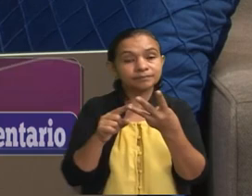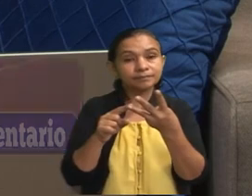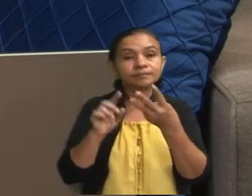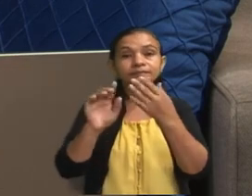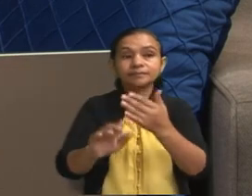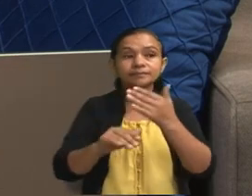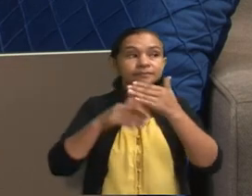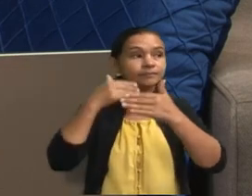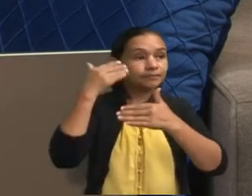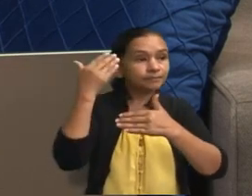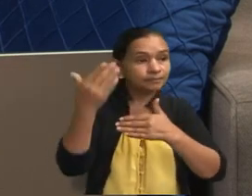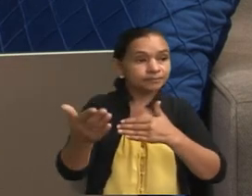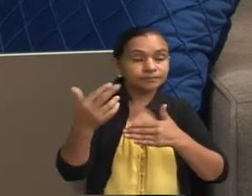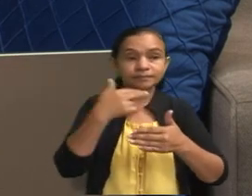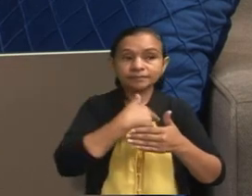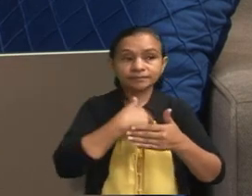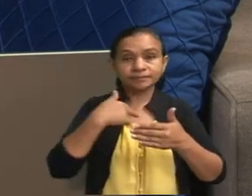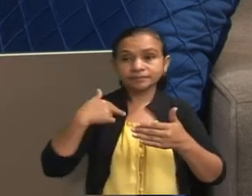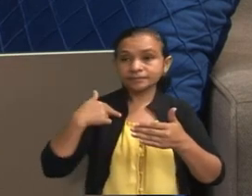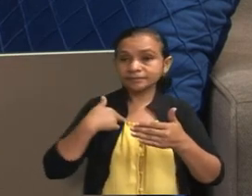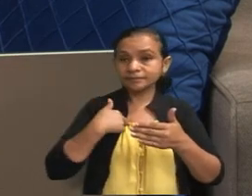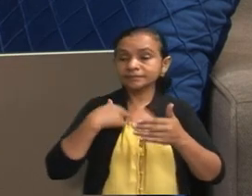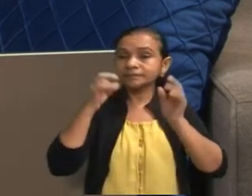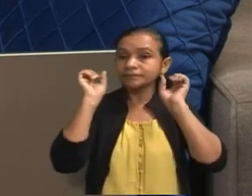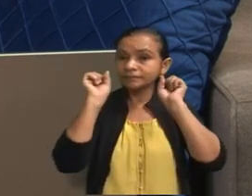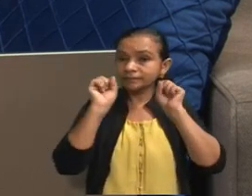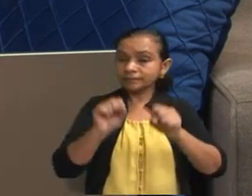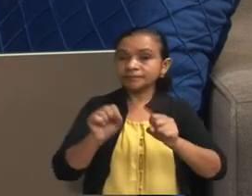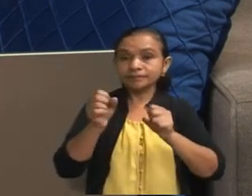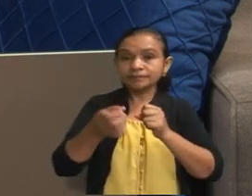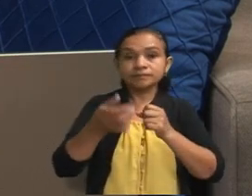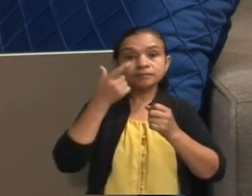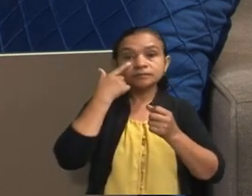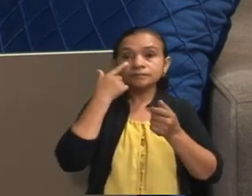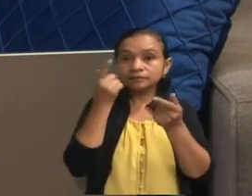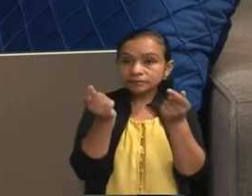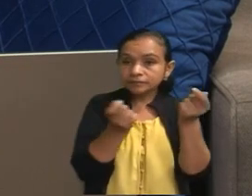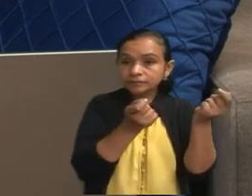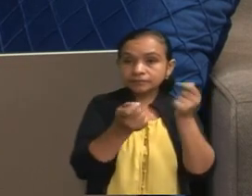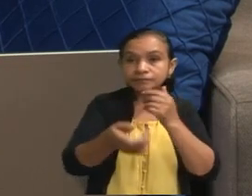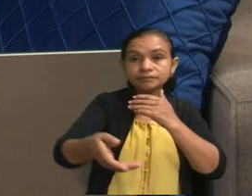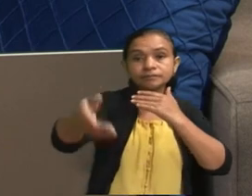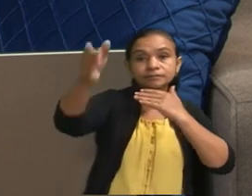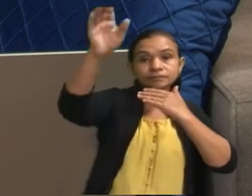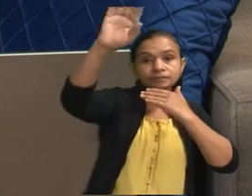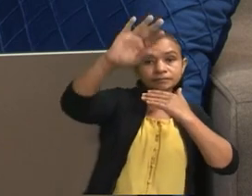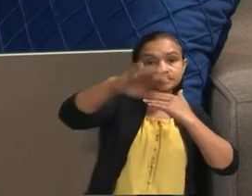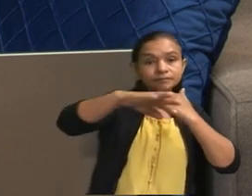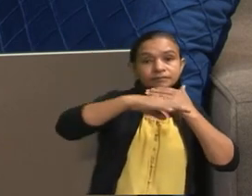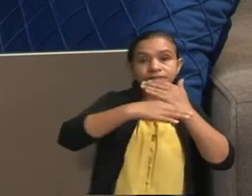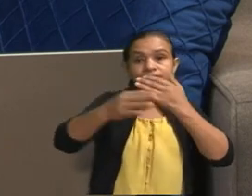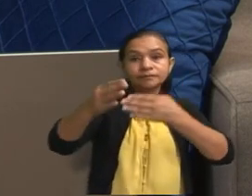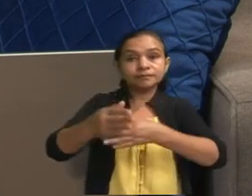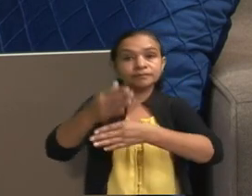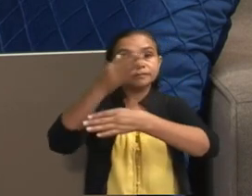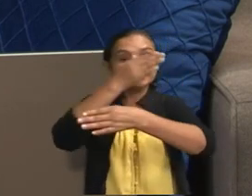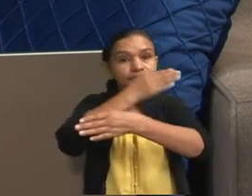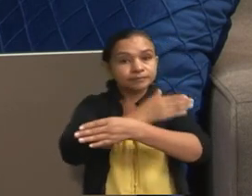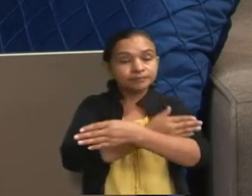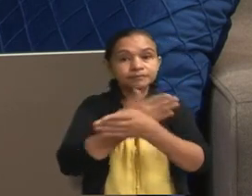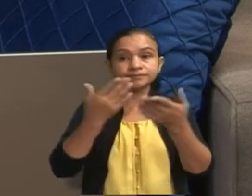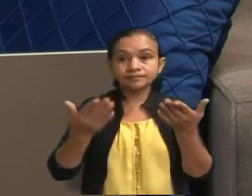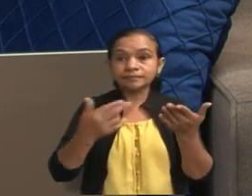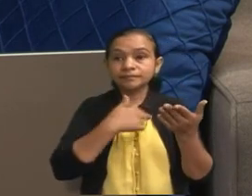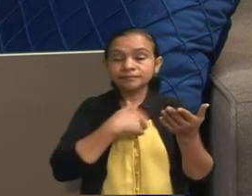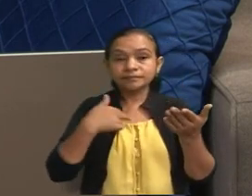después calcular la posibilidad de tsunami. Entonces, antes nosotros, cuando ocurrió